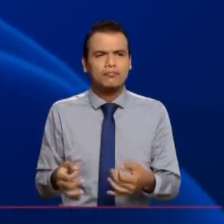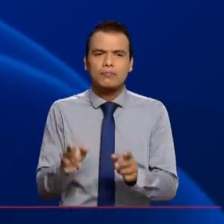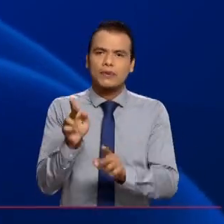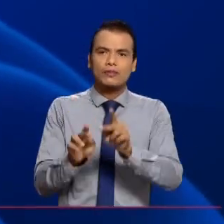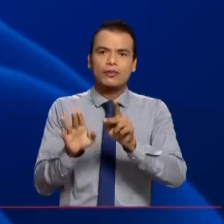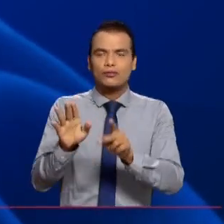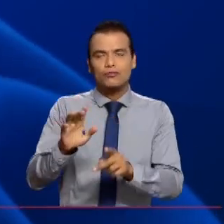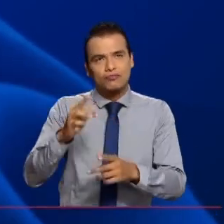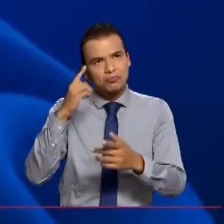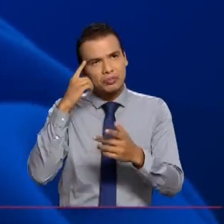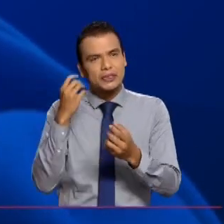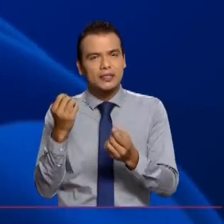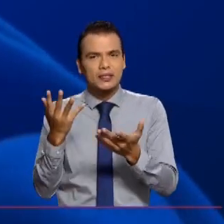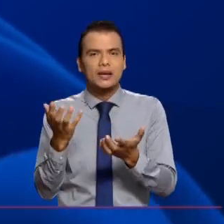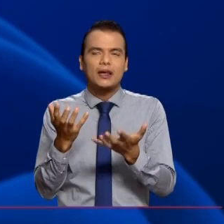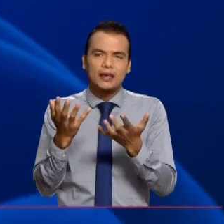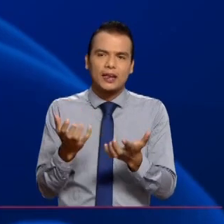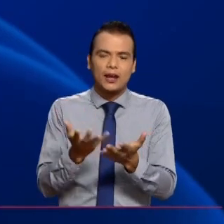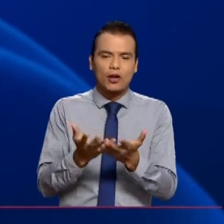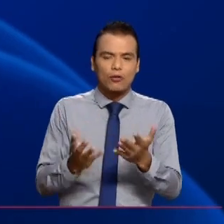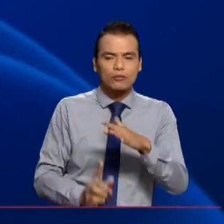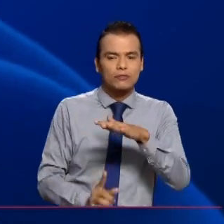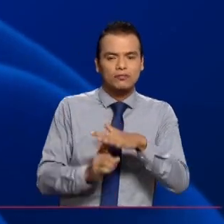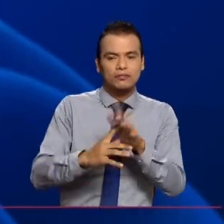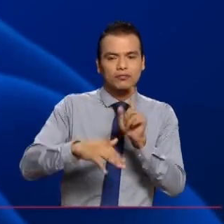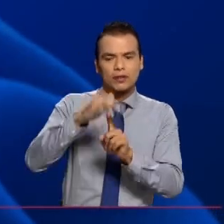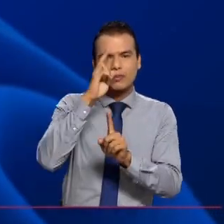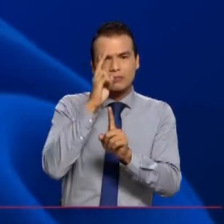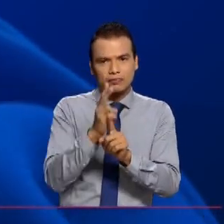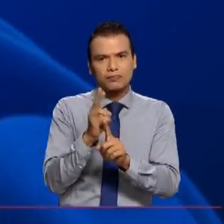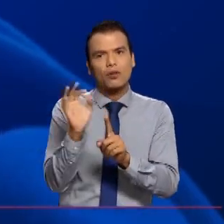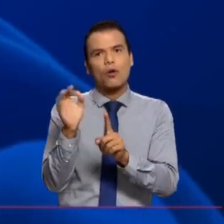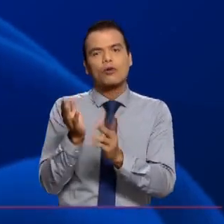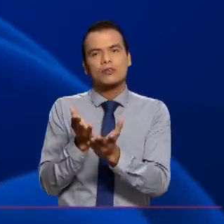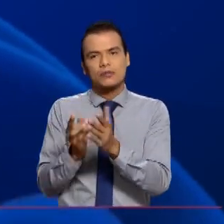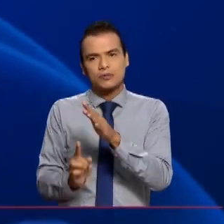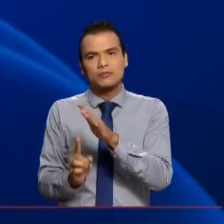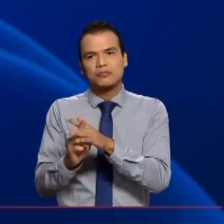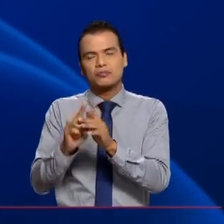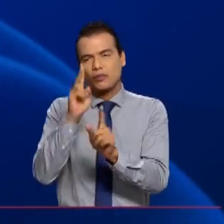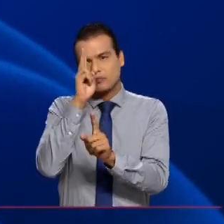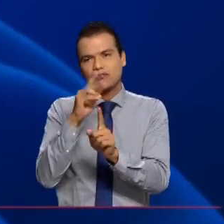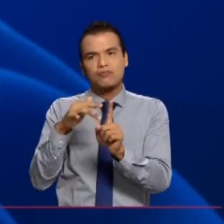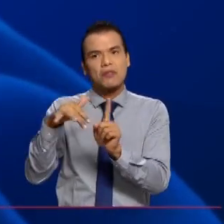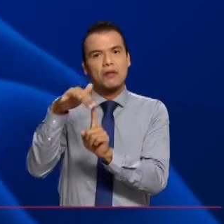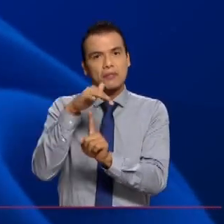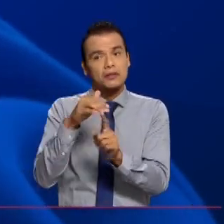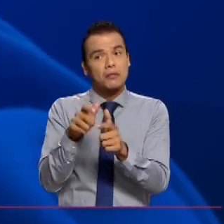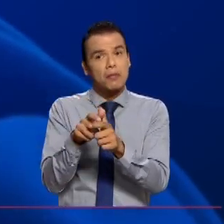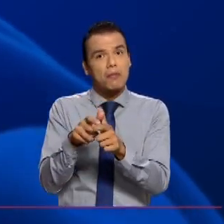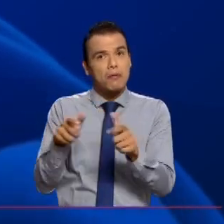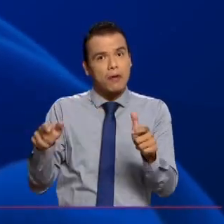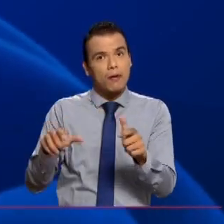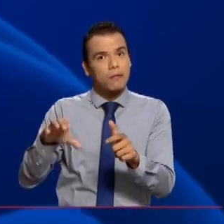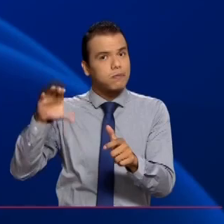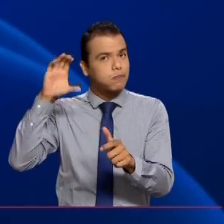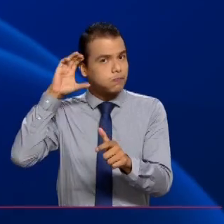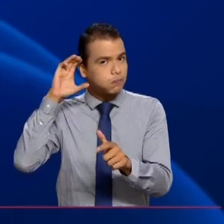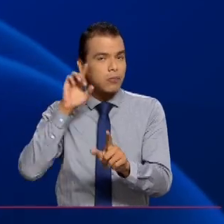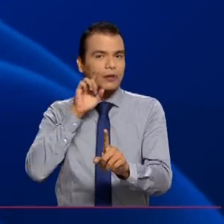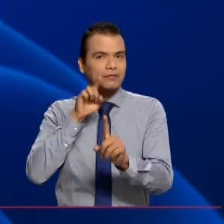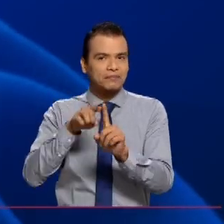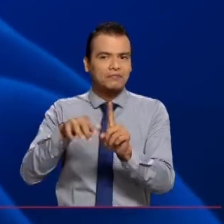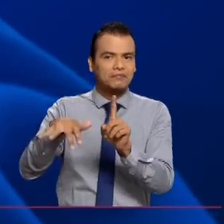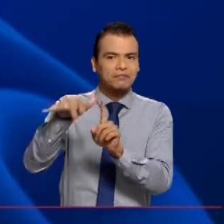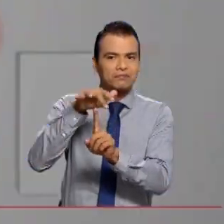que le apuestan a ofertar bienes o servicios que generen e incorporen impactos ambientales positivos contribuyendo a la conservación y desarrollo del